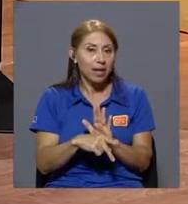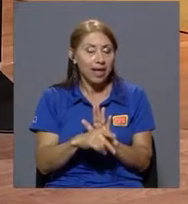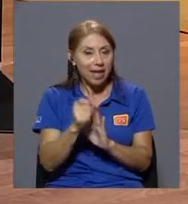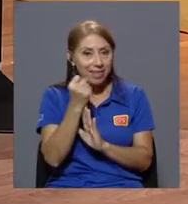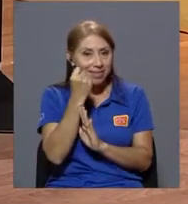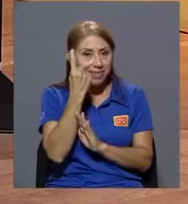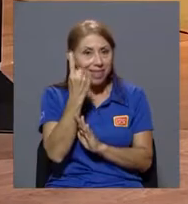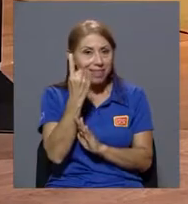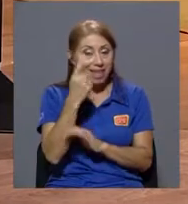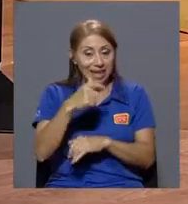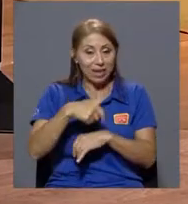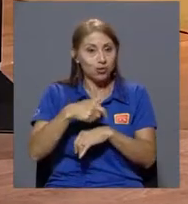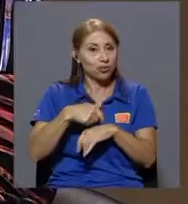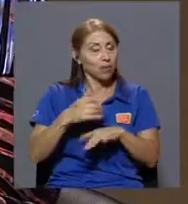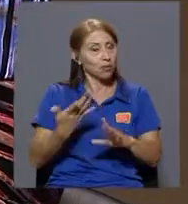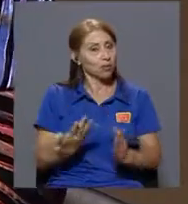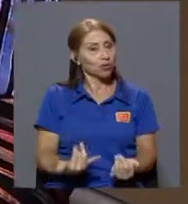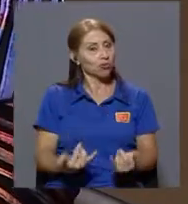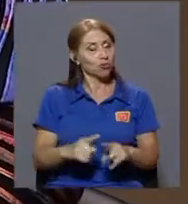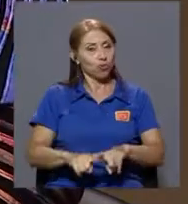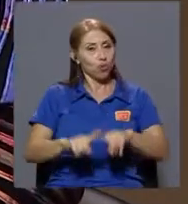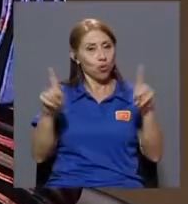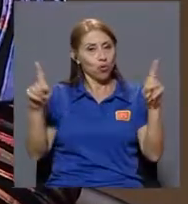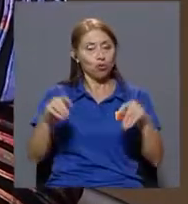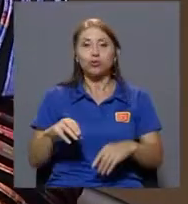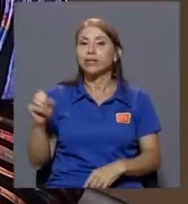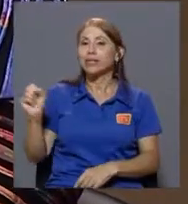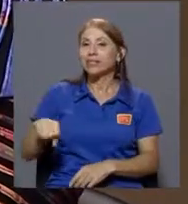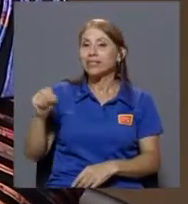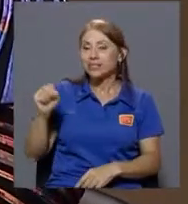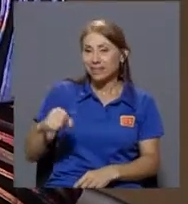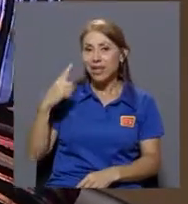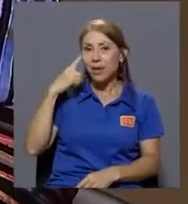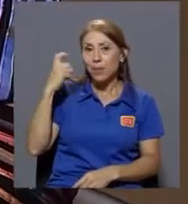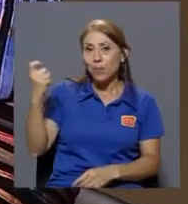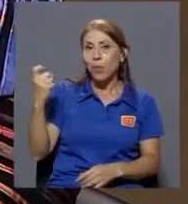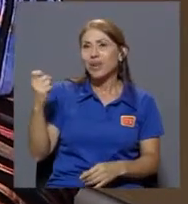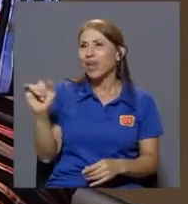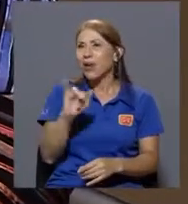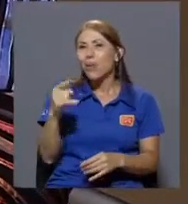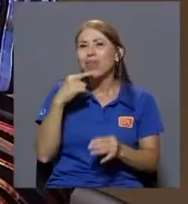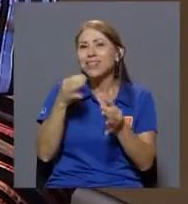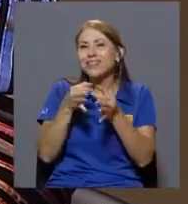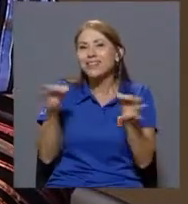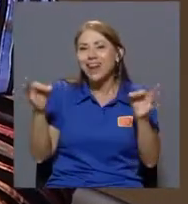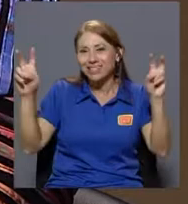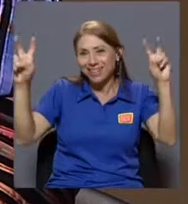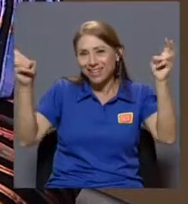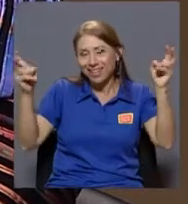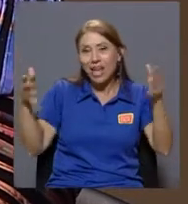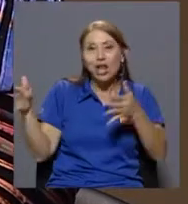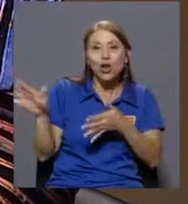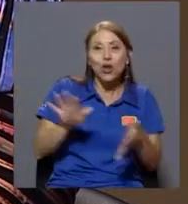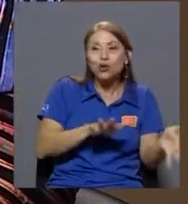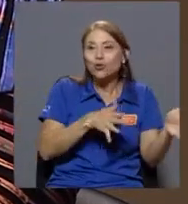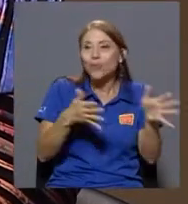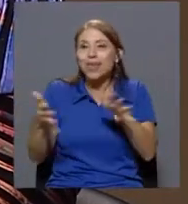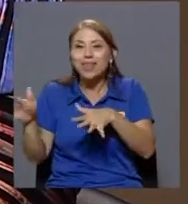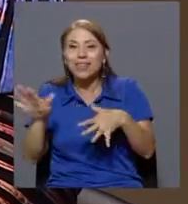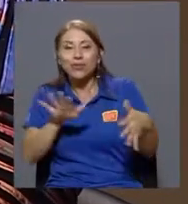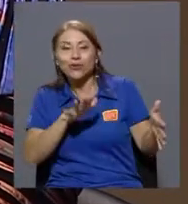entienda que los tiempos son otros. Sí, porque los tiempos, como dicen, los vientos favorables, que así es como se les llaman,